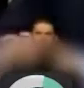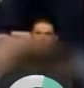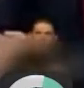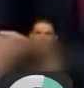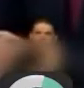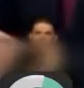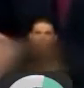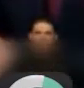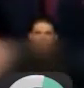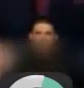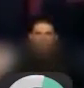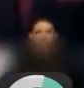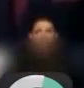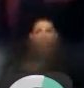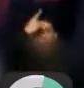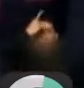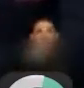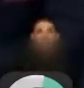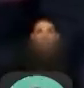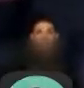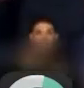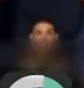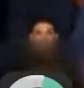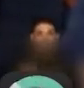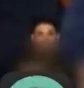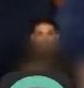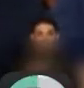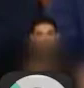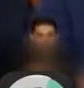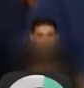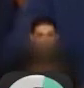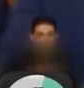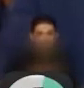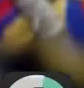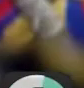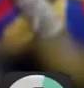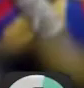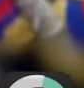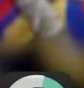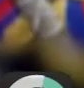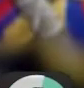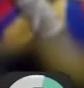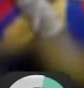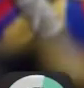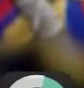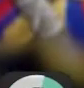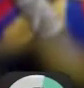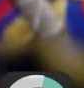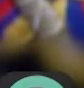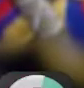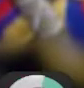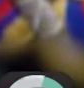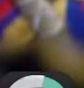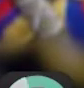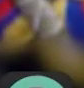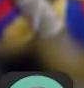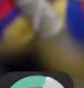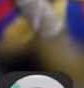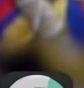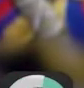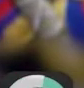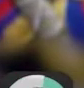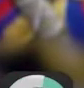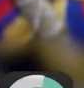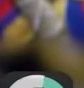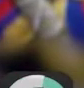combustibles subieran hasta 123% por la eliminación de los subsidios. Un acuerdo no significa ganarlo todo. Un